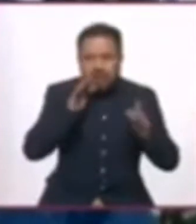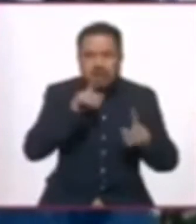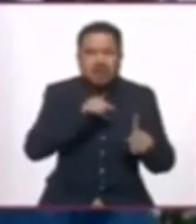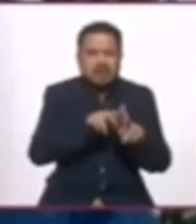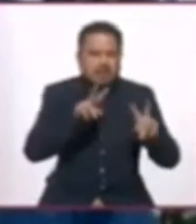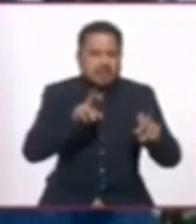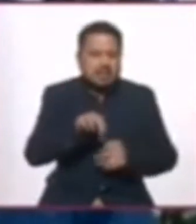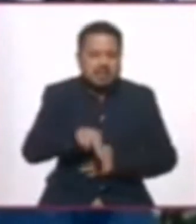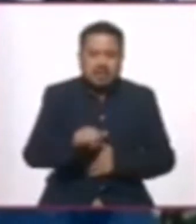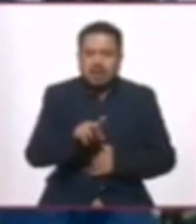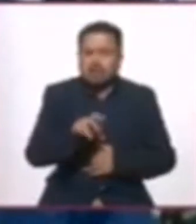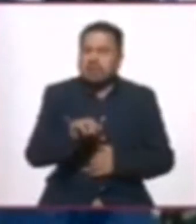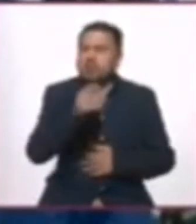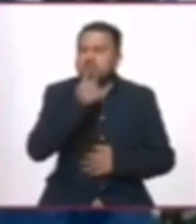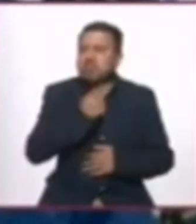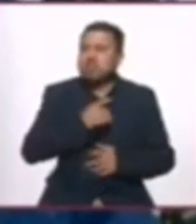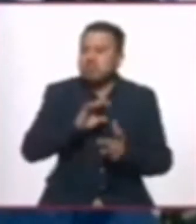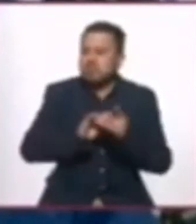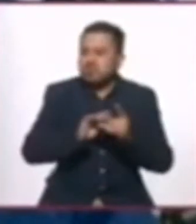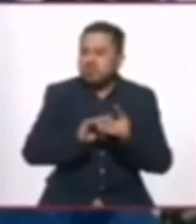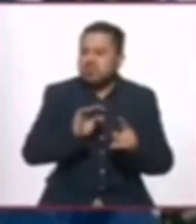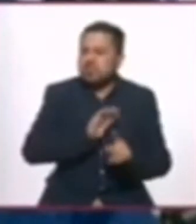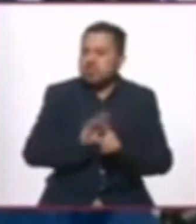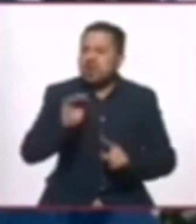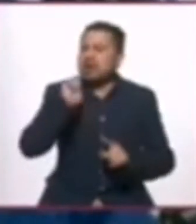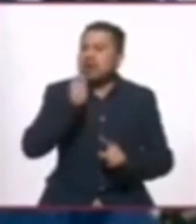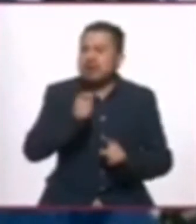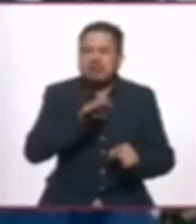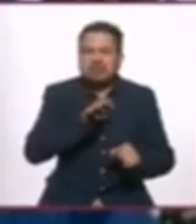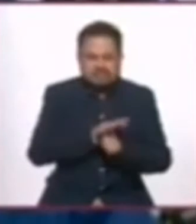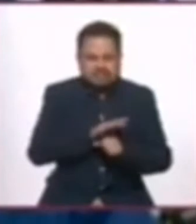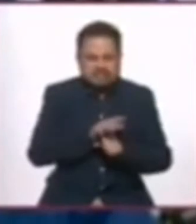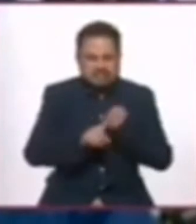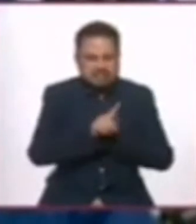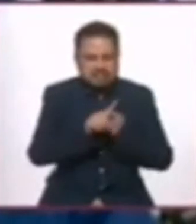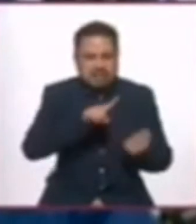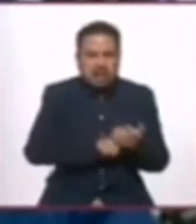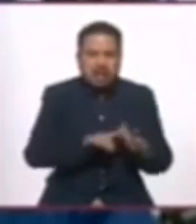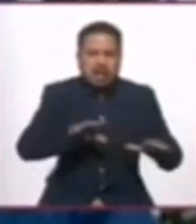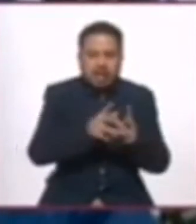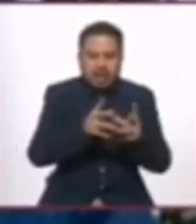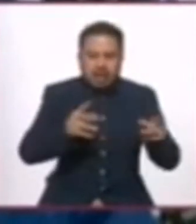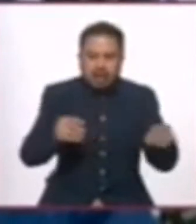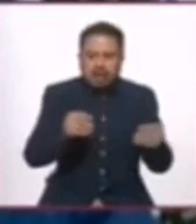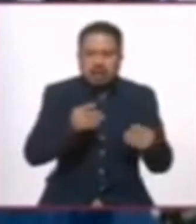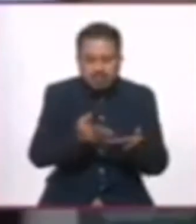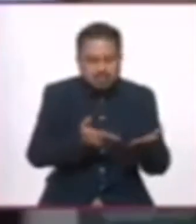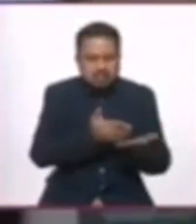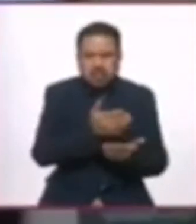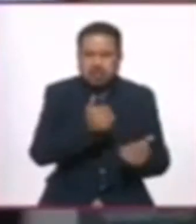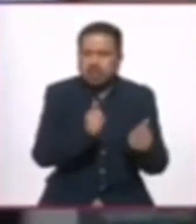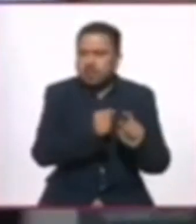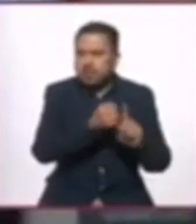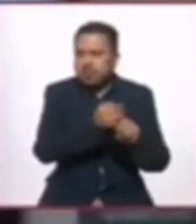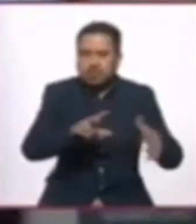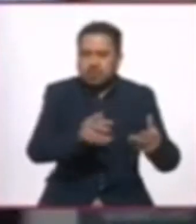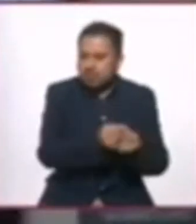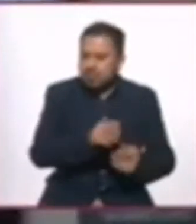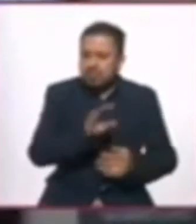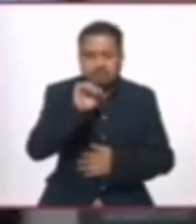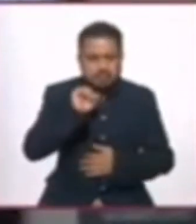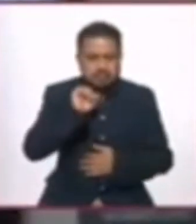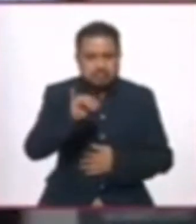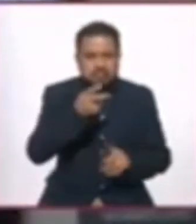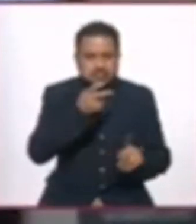de Nagorno-Karabaj. Señor embajador, ¿podría mencionarnos qué y cuántas son las resoluciones que ha emitido este órgano? Sí,